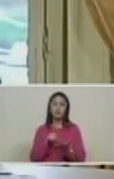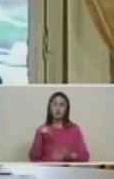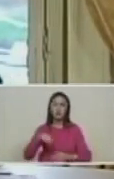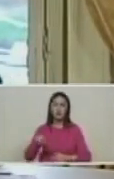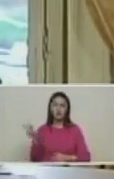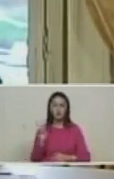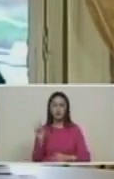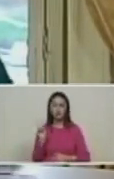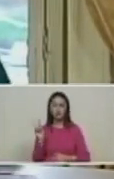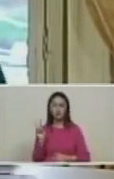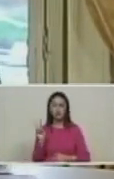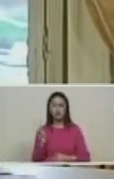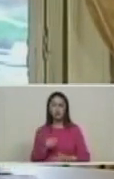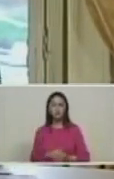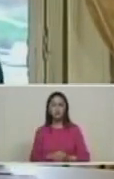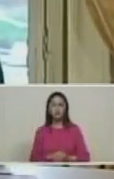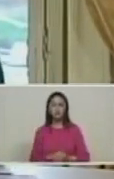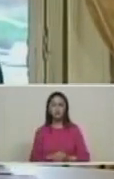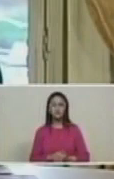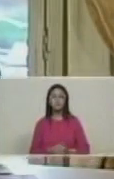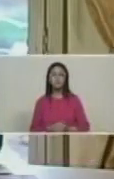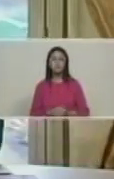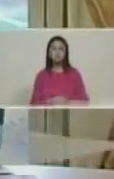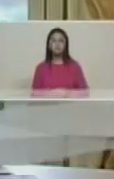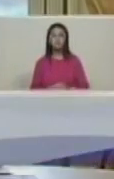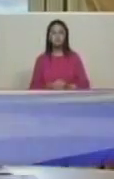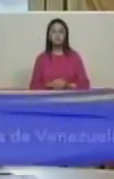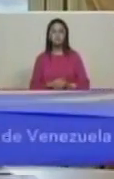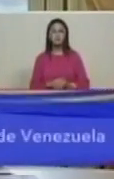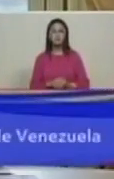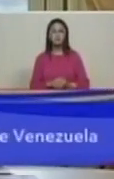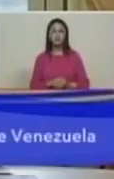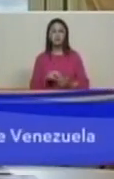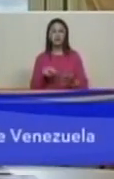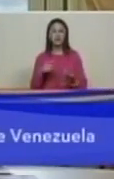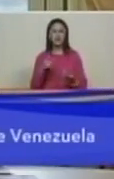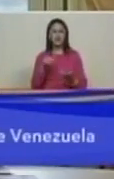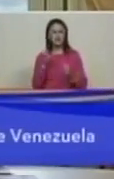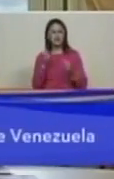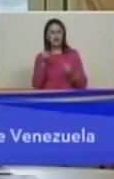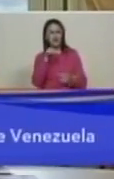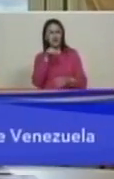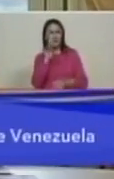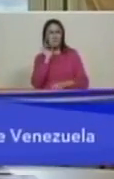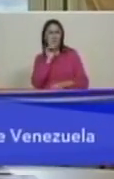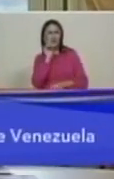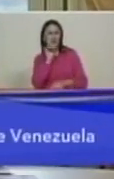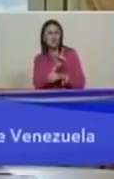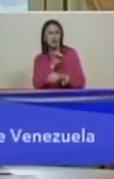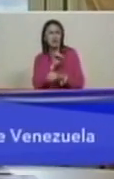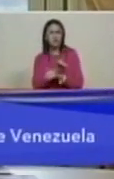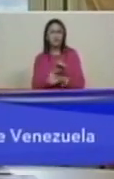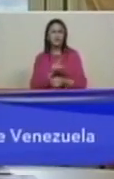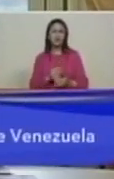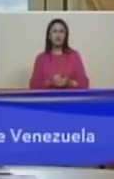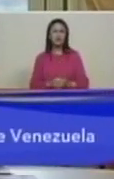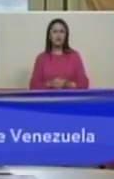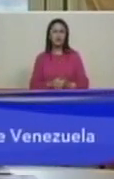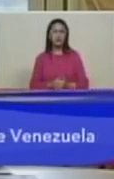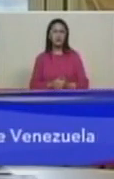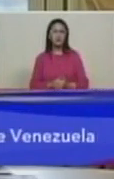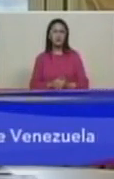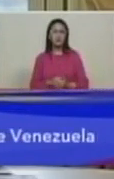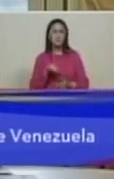patria y desmontemos definitivamente las campañas de guerra psicológica que por la vía de